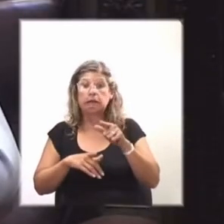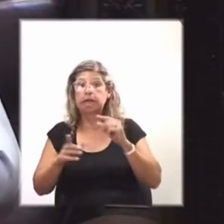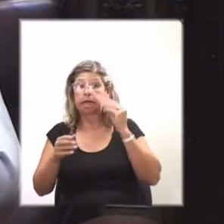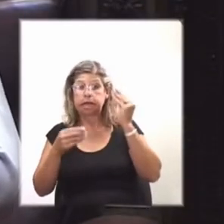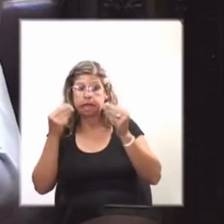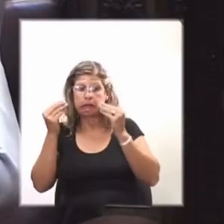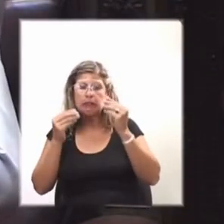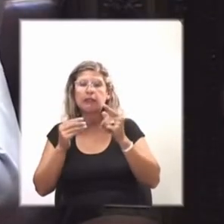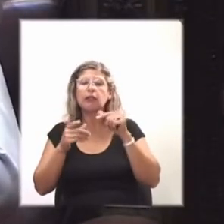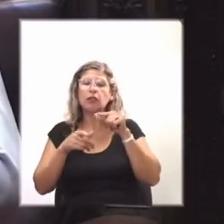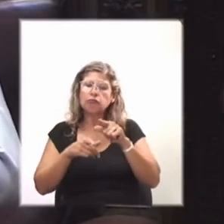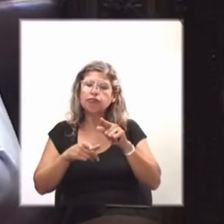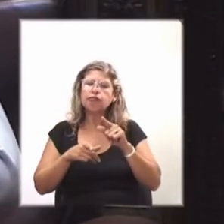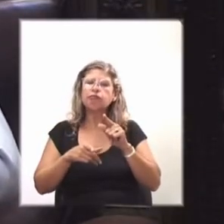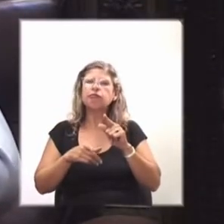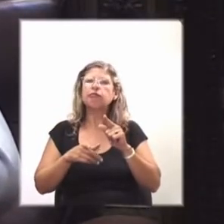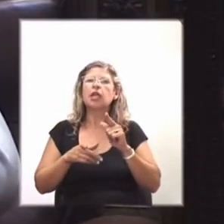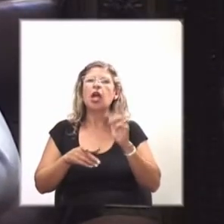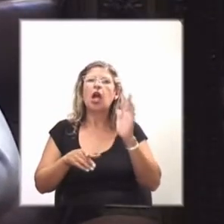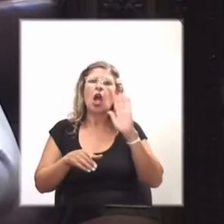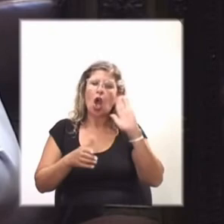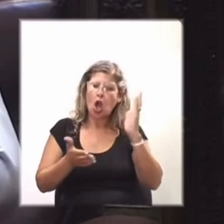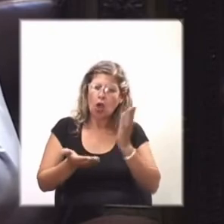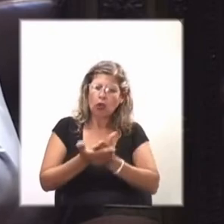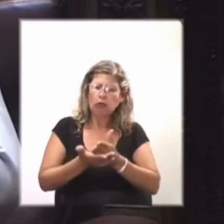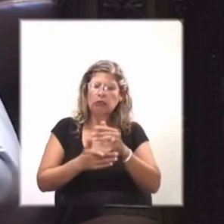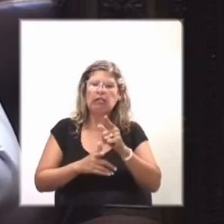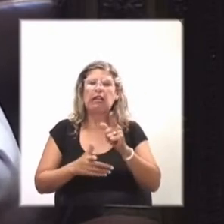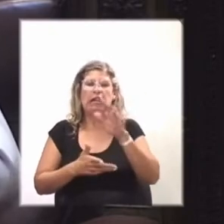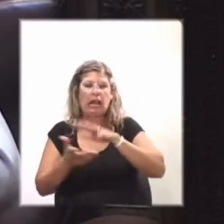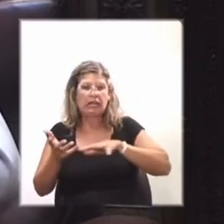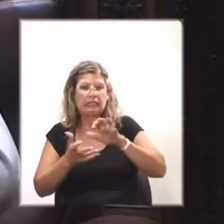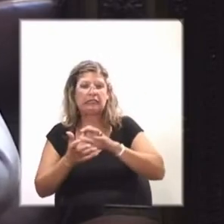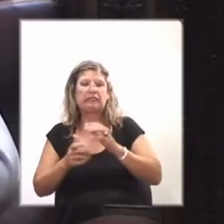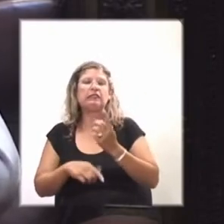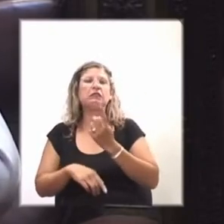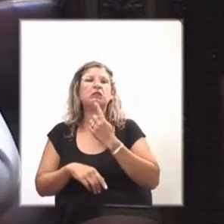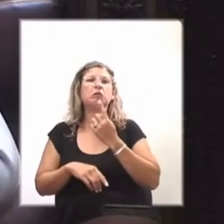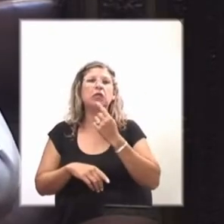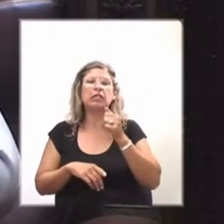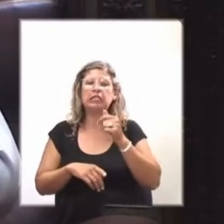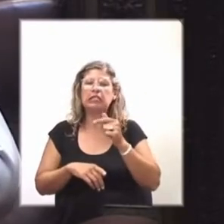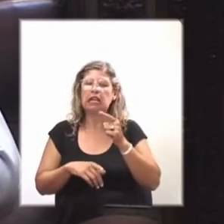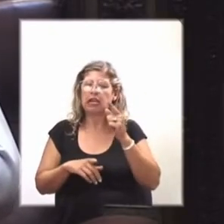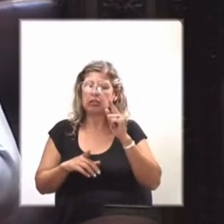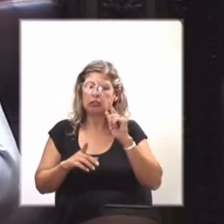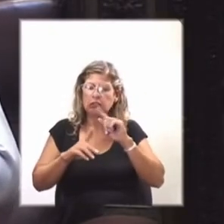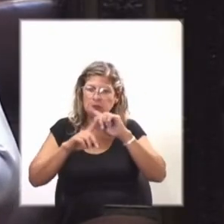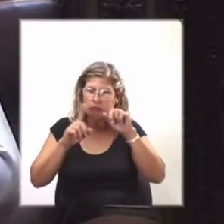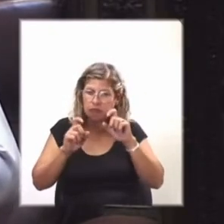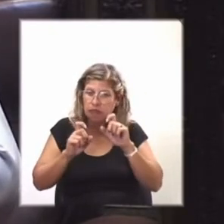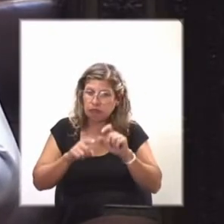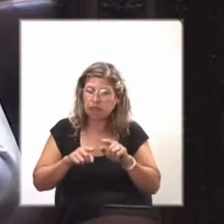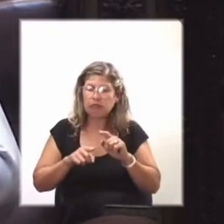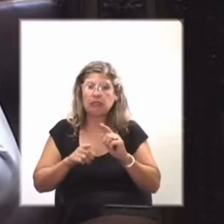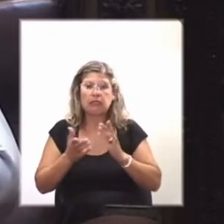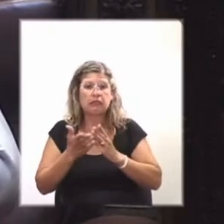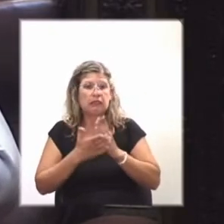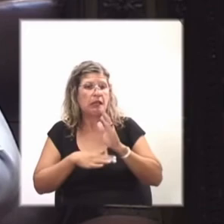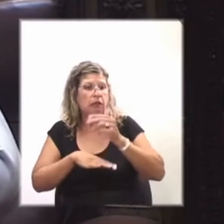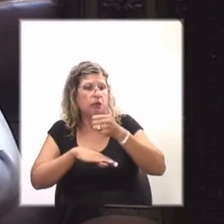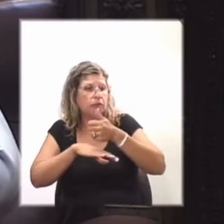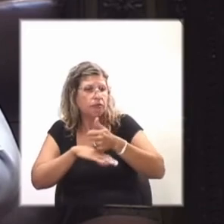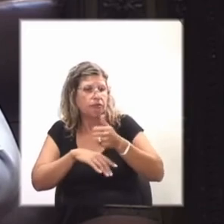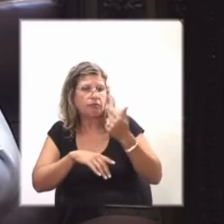los golpes de Estado, las crisis políticas, las teorías conspirativas han estado presentes a lo largo